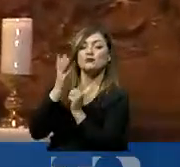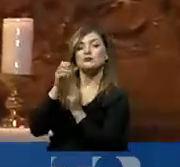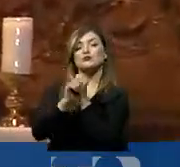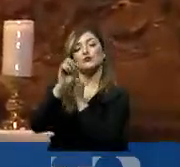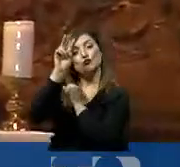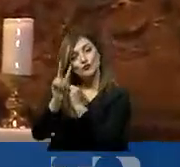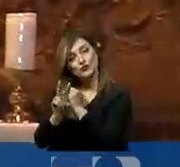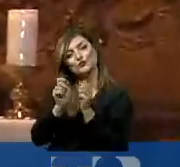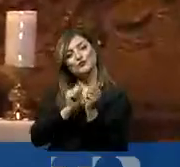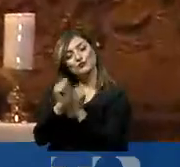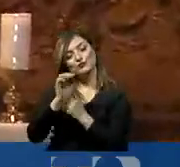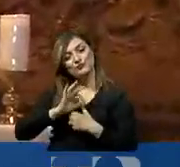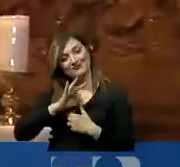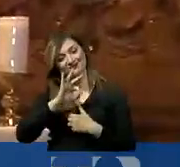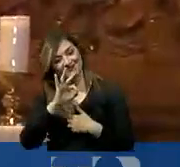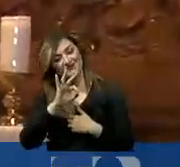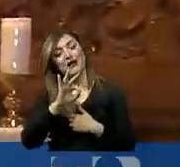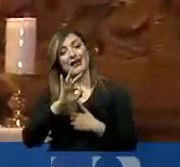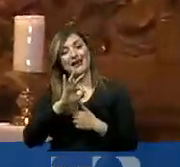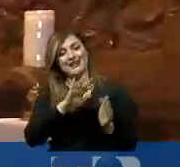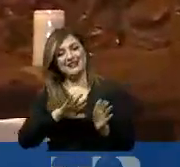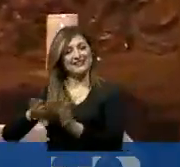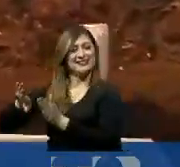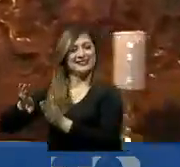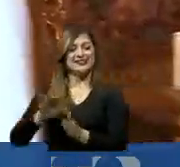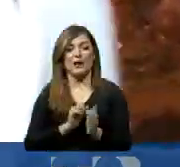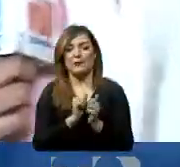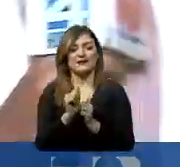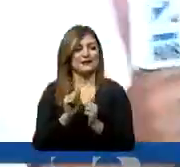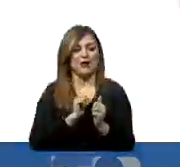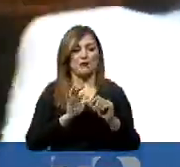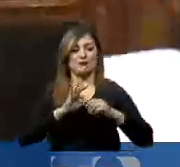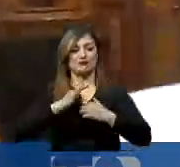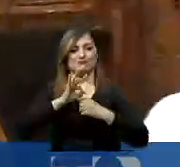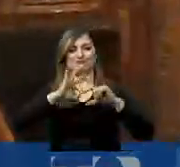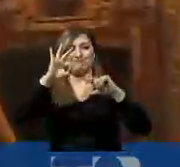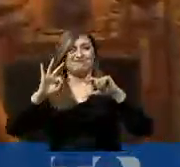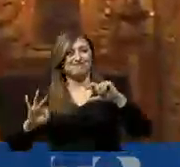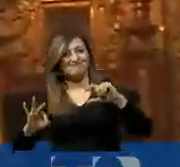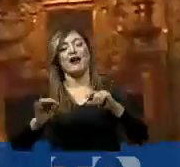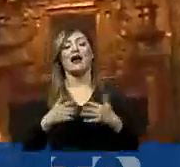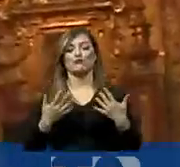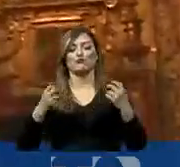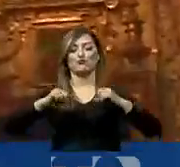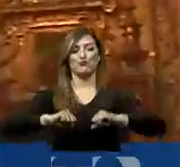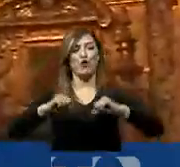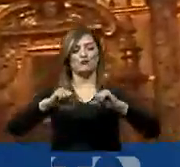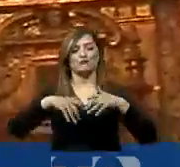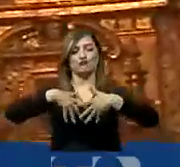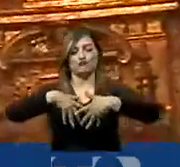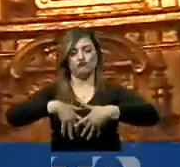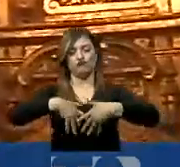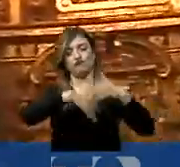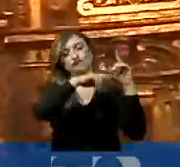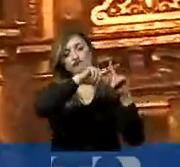situación epidemiológica permite que la procesión de Jesús del Gran Poder se realice de manera presencial, una tradición que ya tiene 61 años y